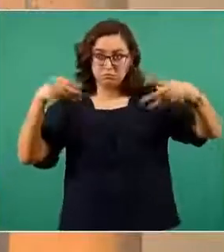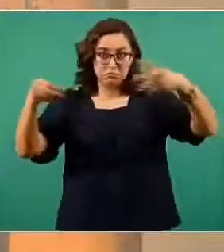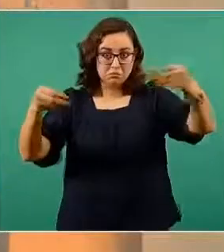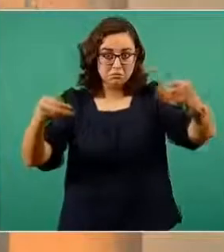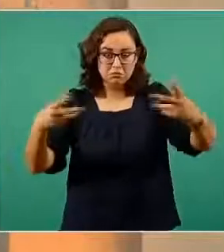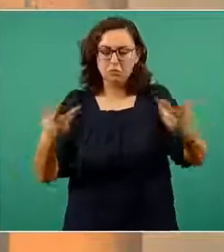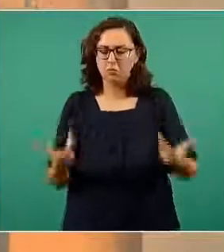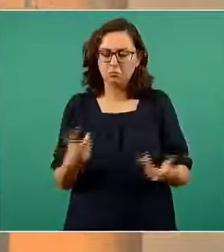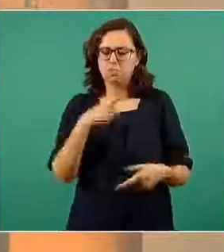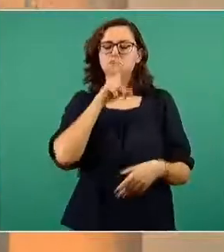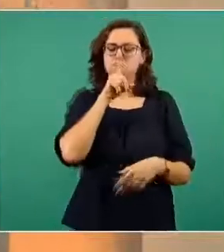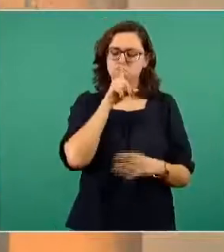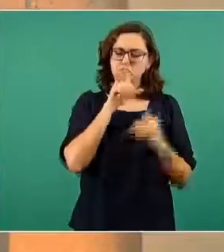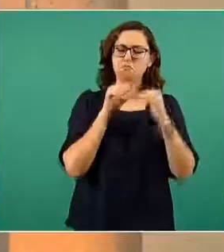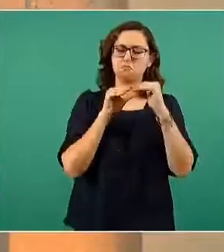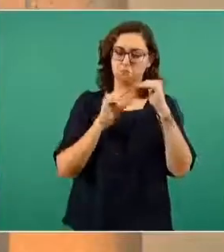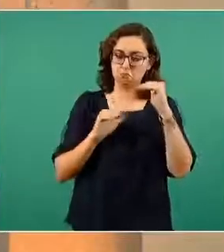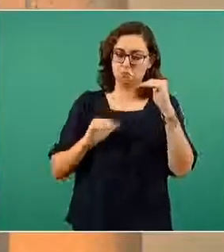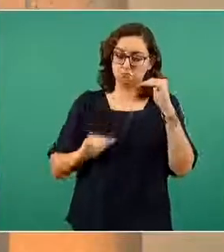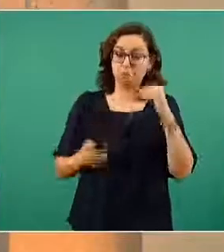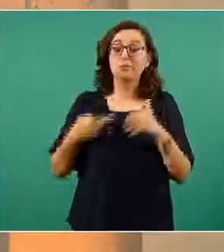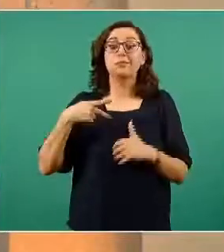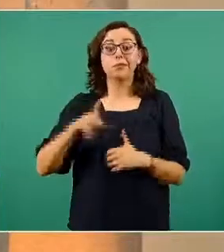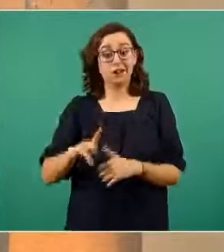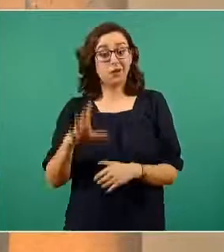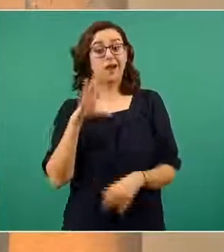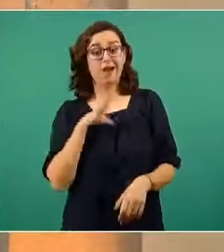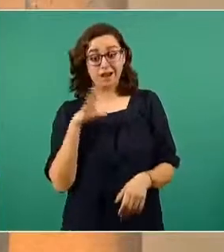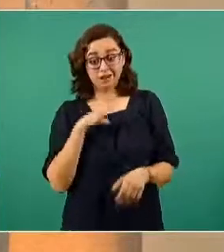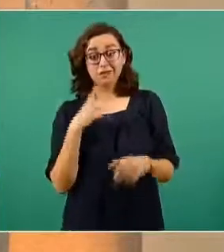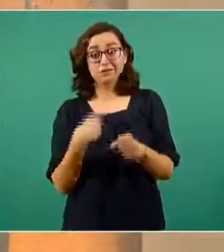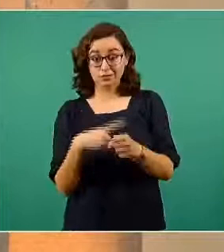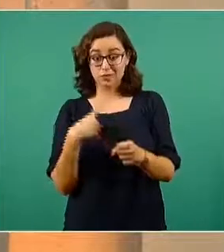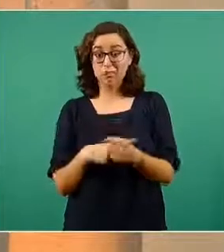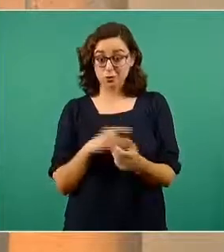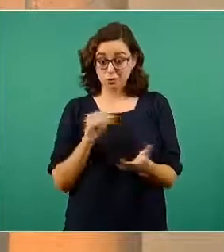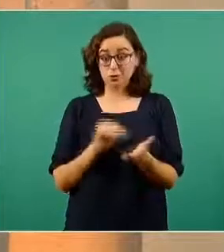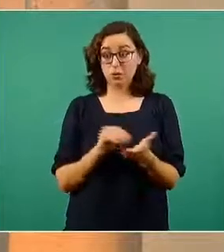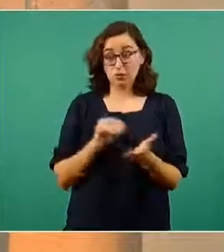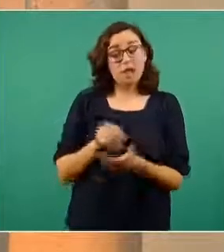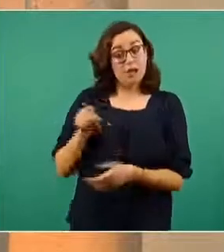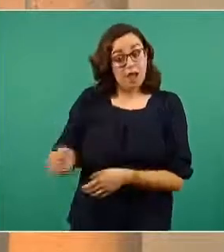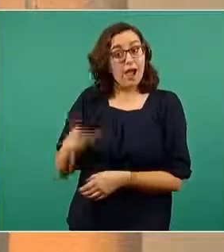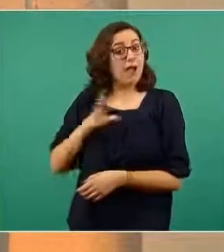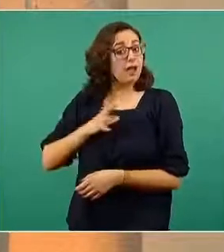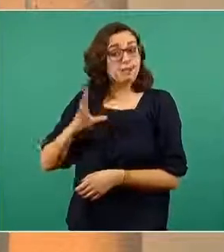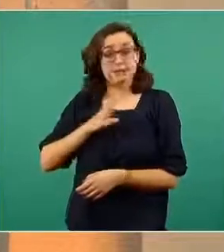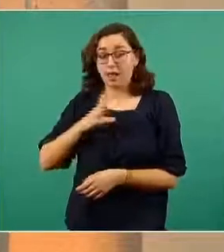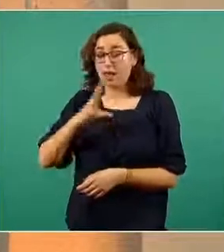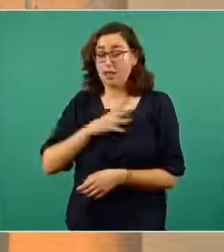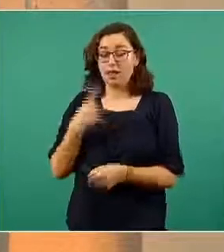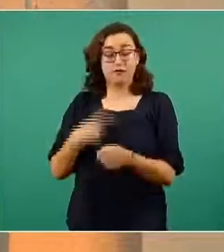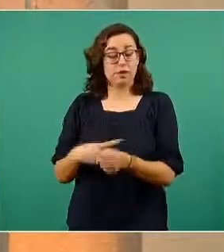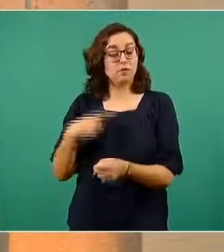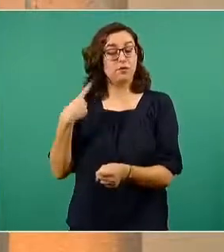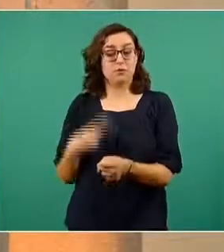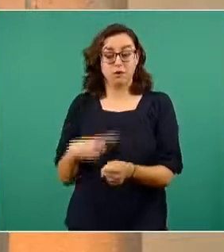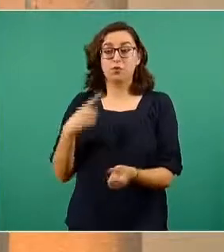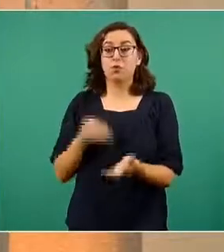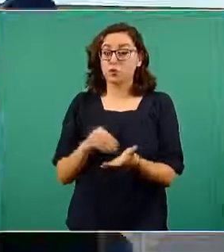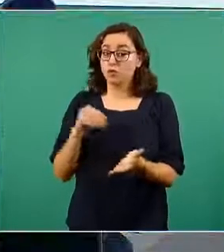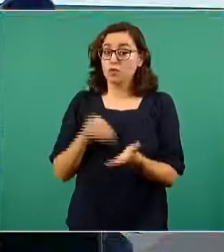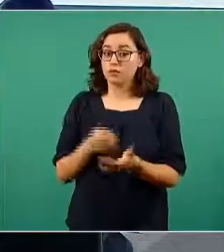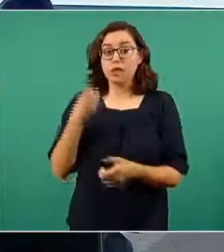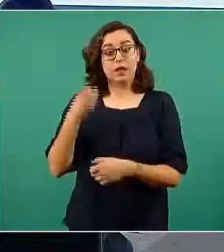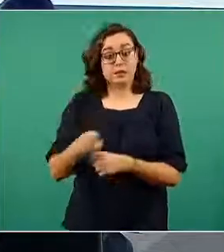la magnitud es baja, todavía la tenemos y se mantiene, es decir, el porcentaje ahí está, y eso siempre obviamente va a